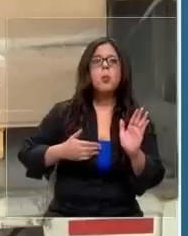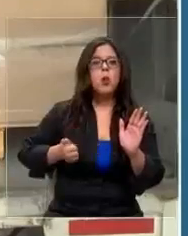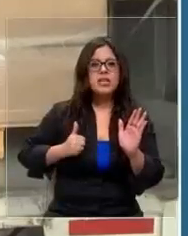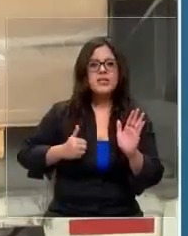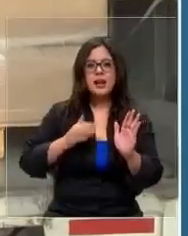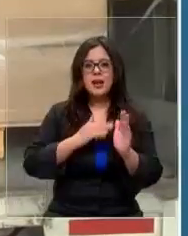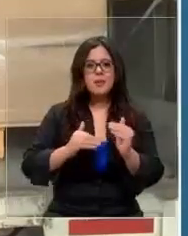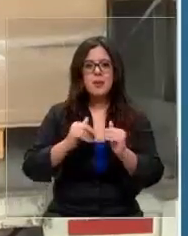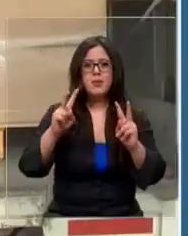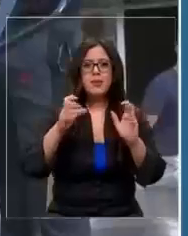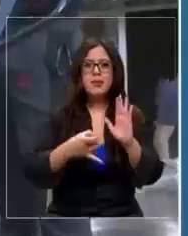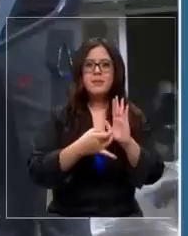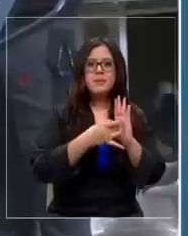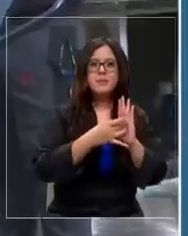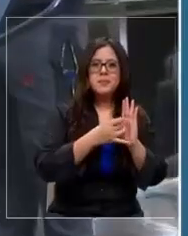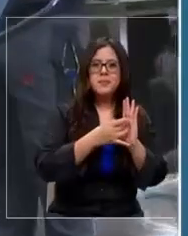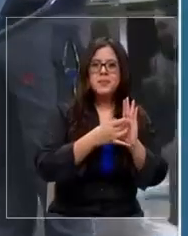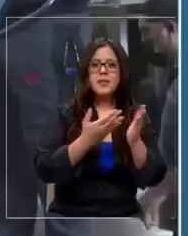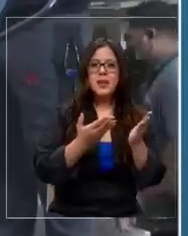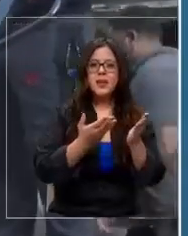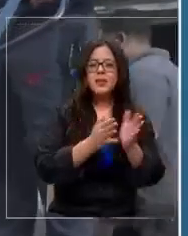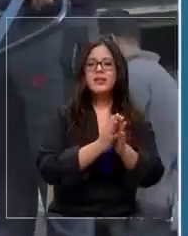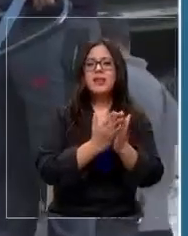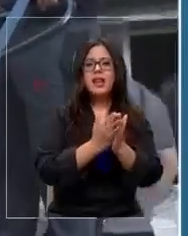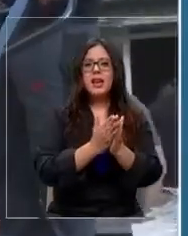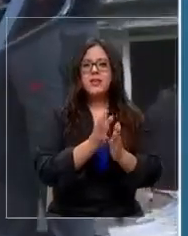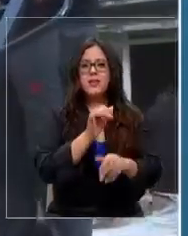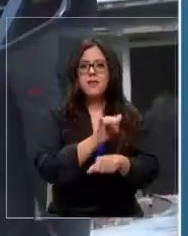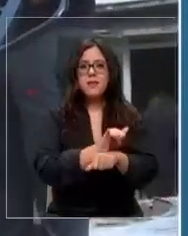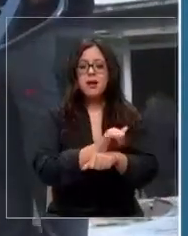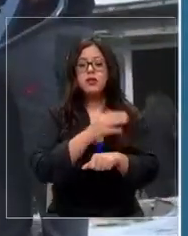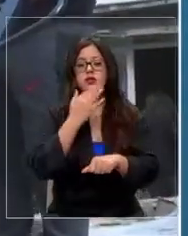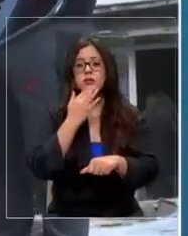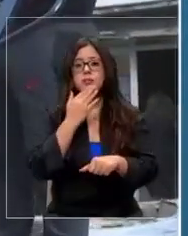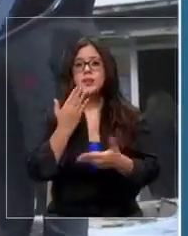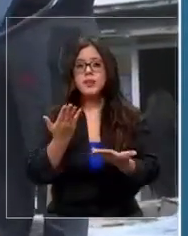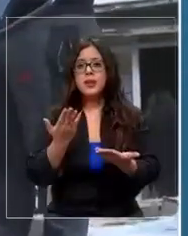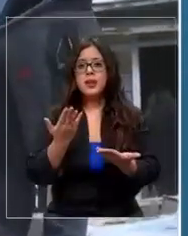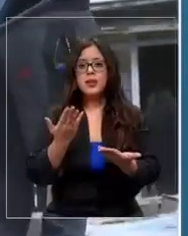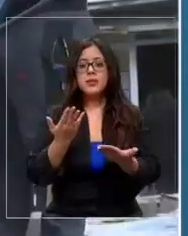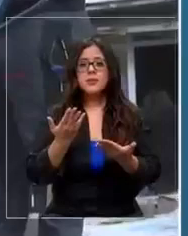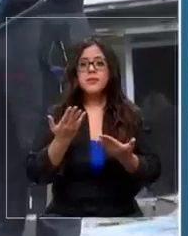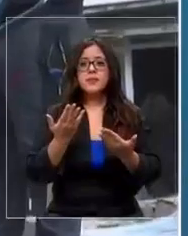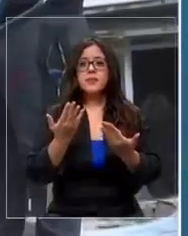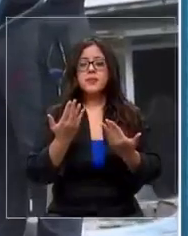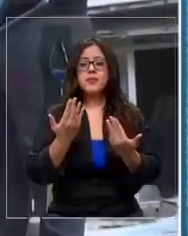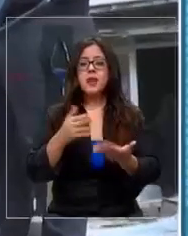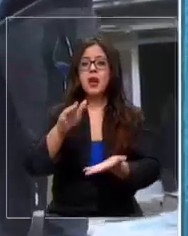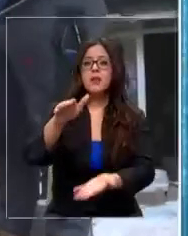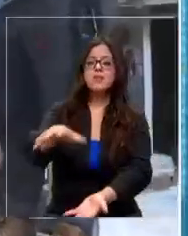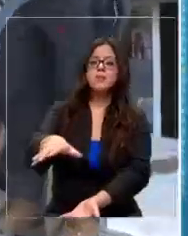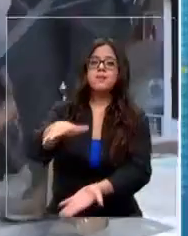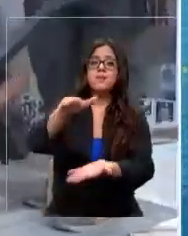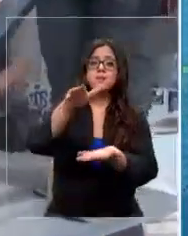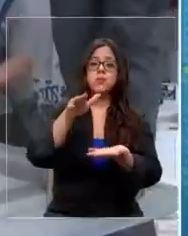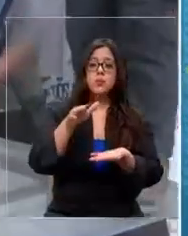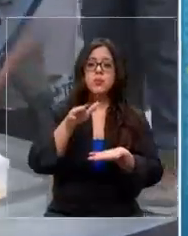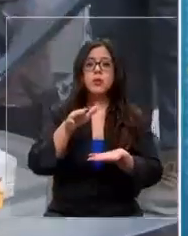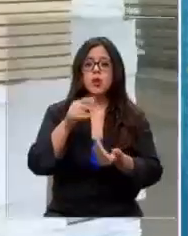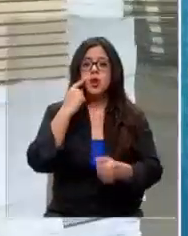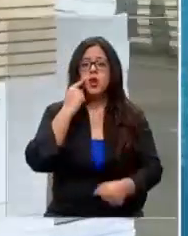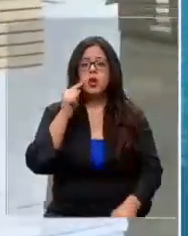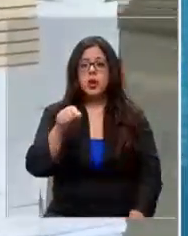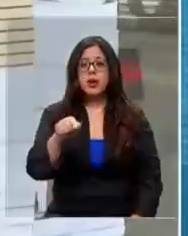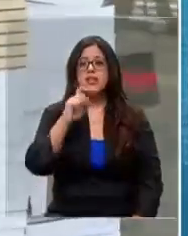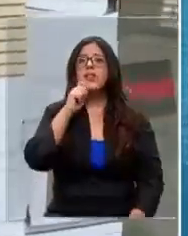en definitiva por infracción a la ley de propiedad intelectual, y además de una incautación, una gran incautación, de hecho podemos hablar que es una